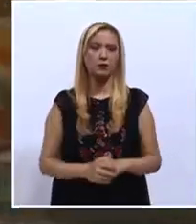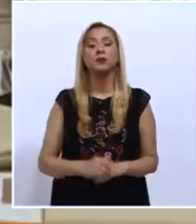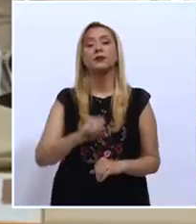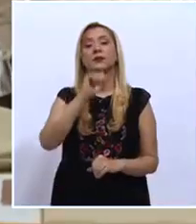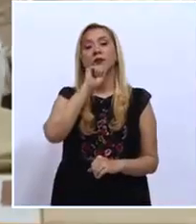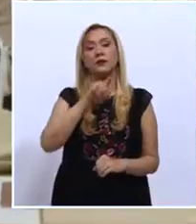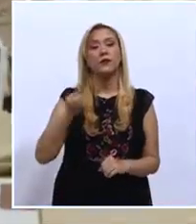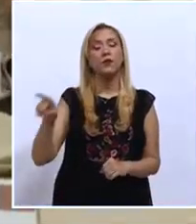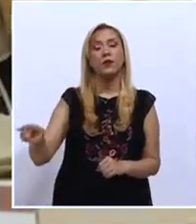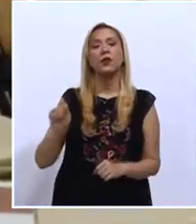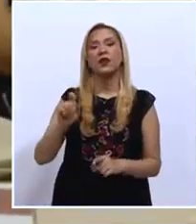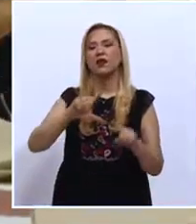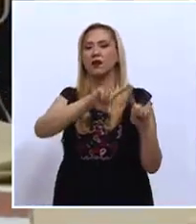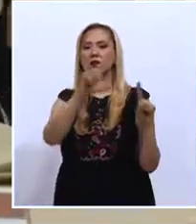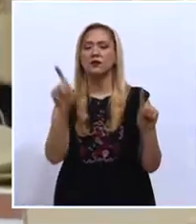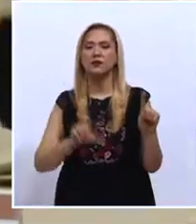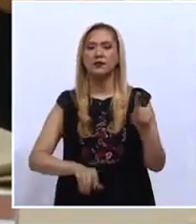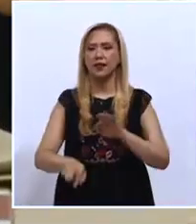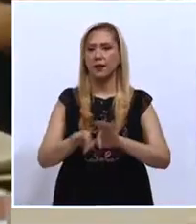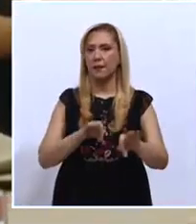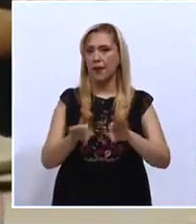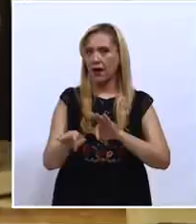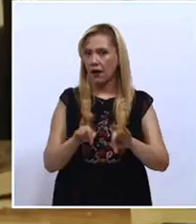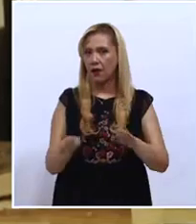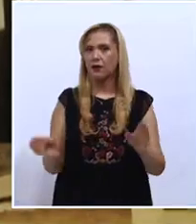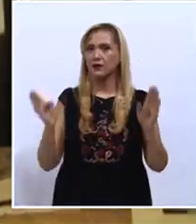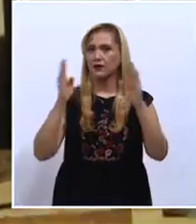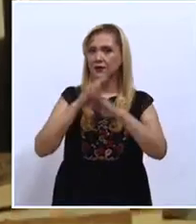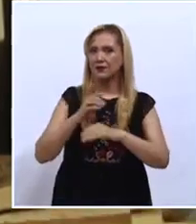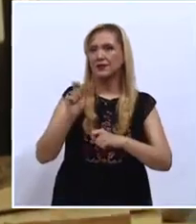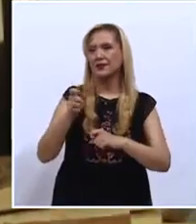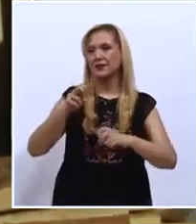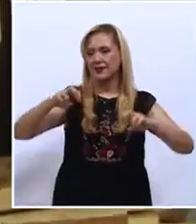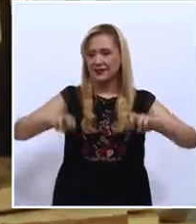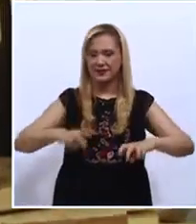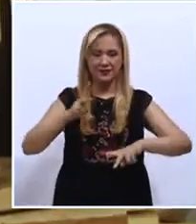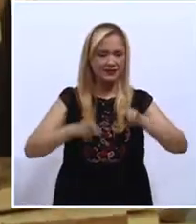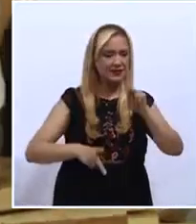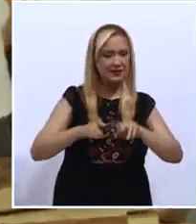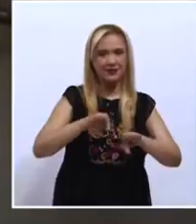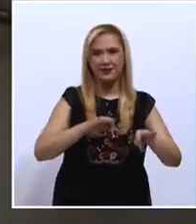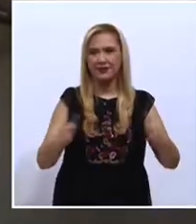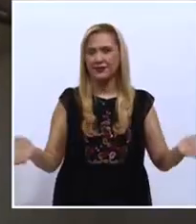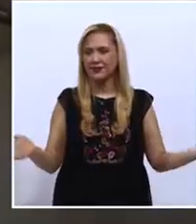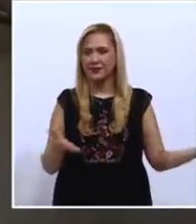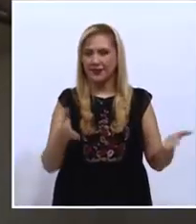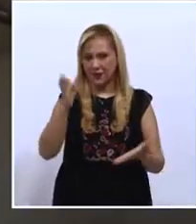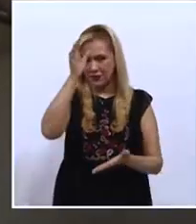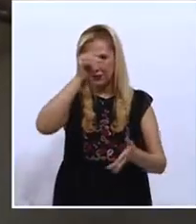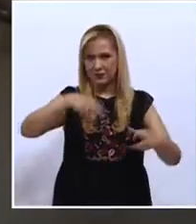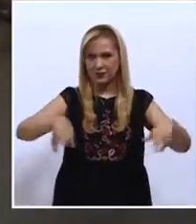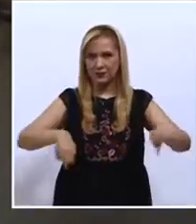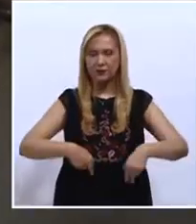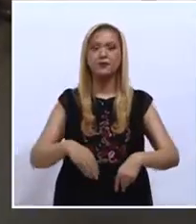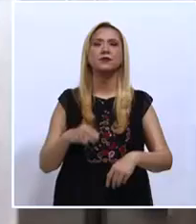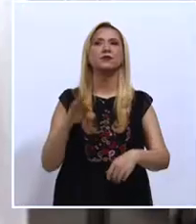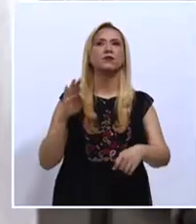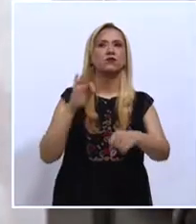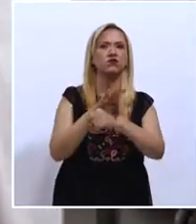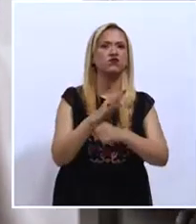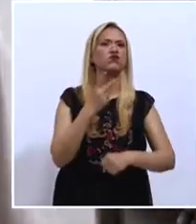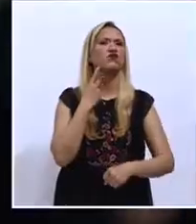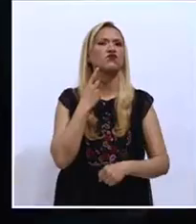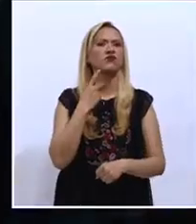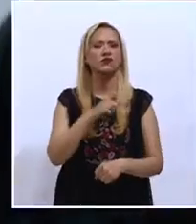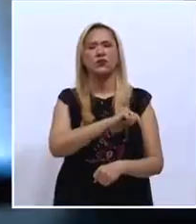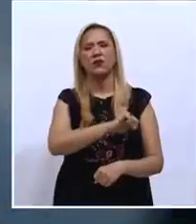participan el Centro Federal de Conciliación Laboral, así como la Procuraduría Federal de Defensa del Trabajador y el Instituto de la Defensoría